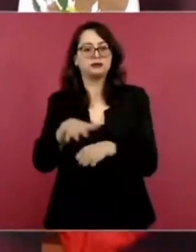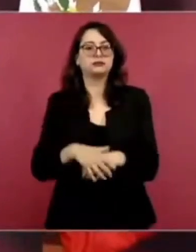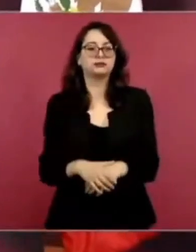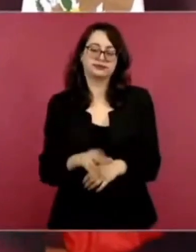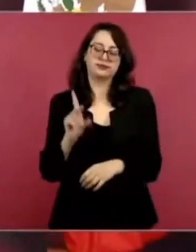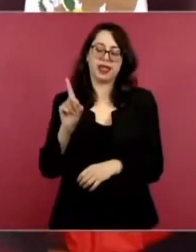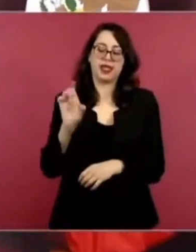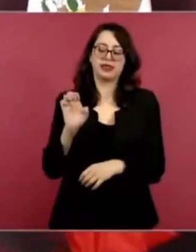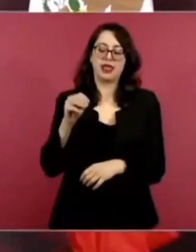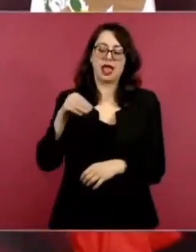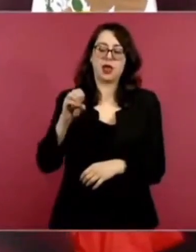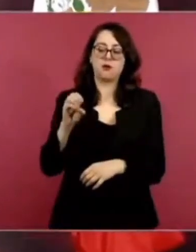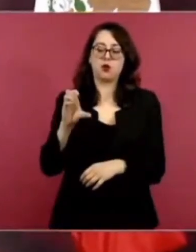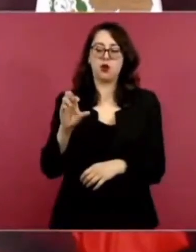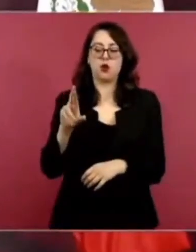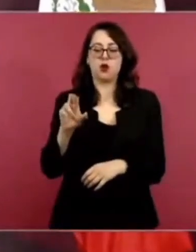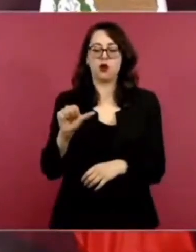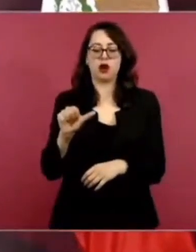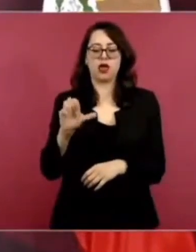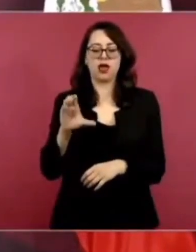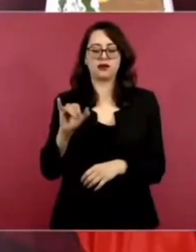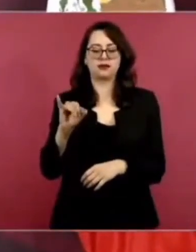malo.